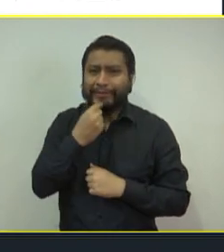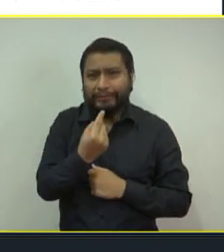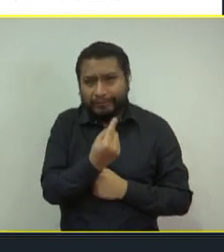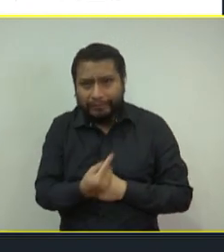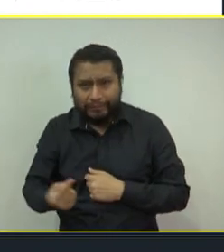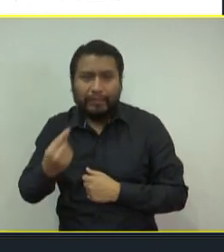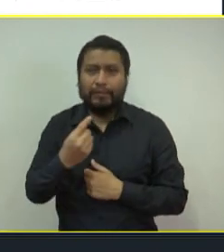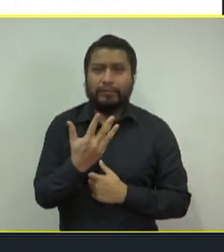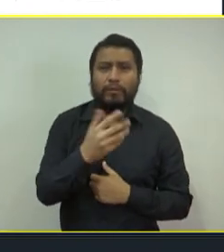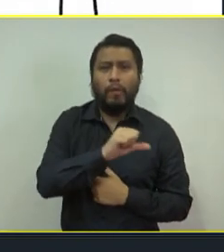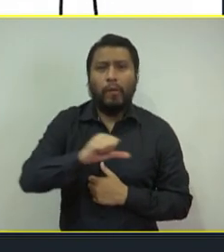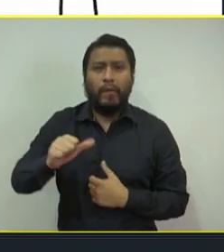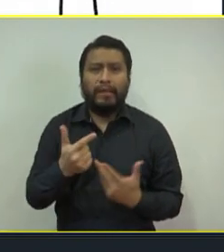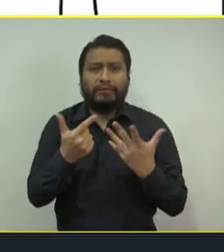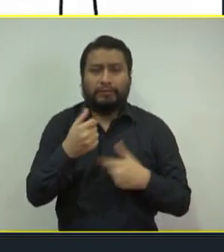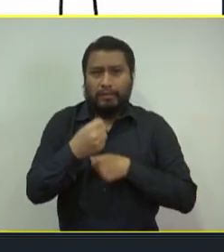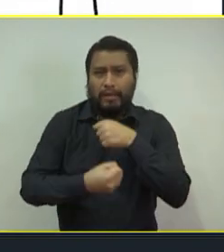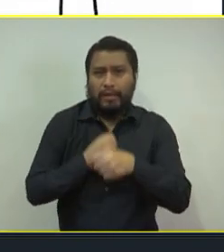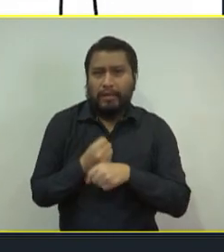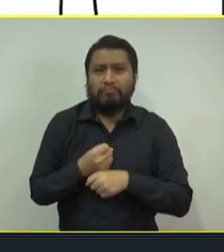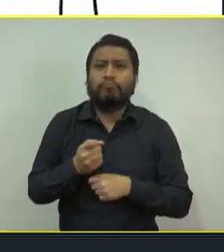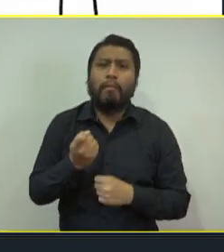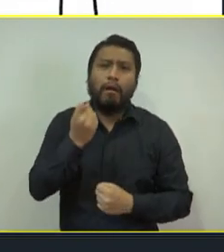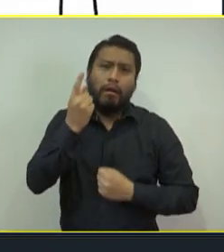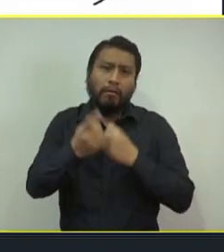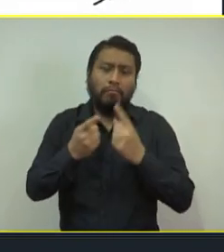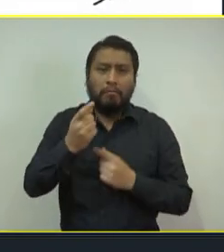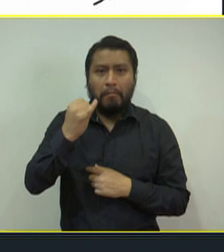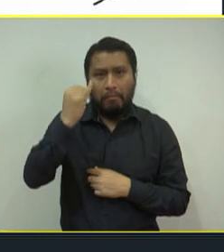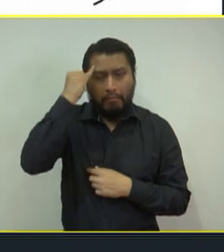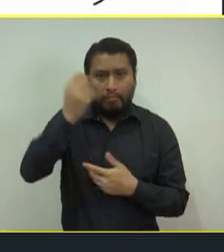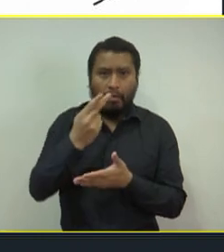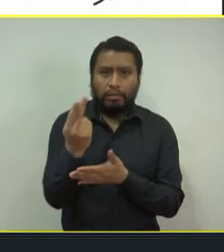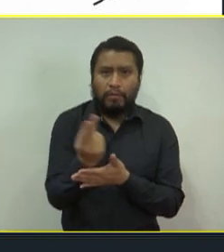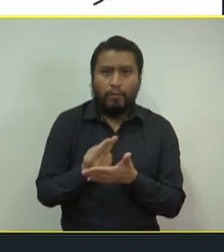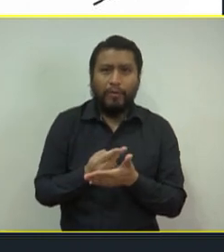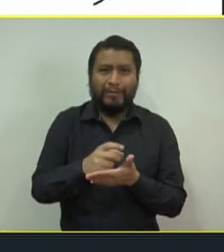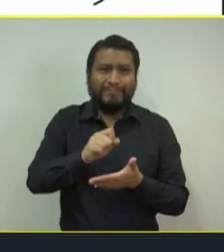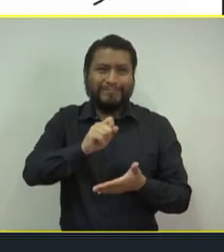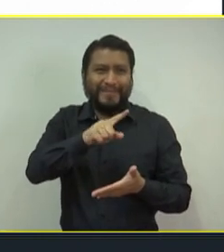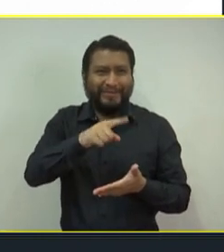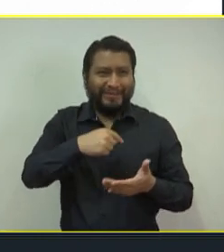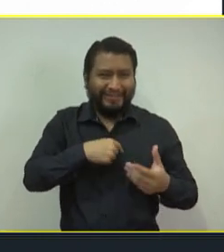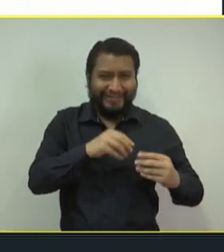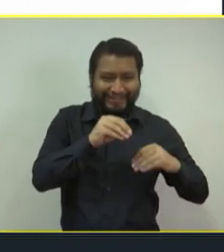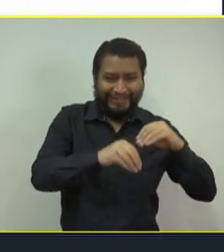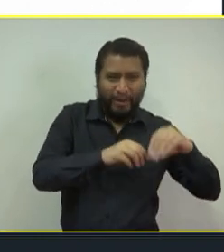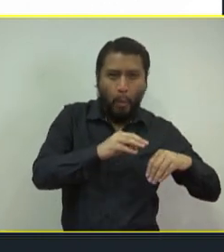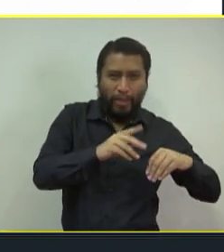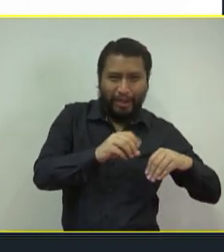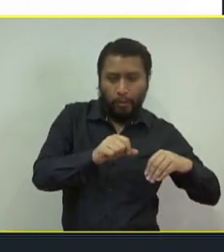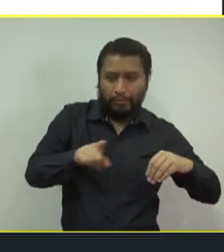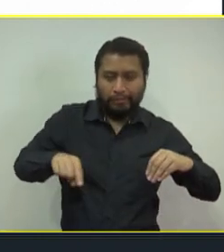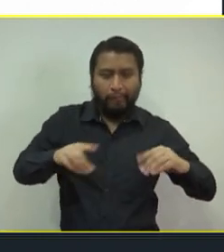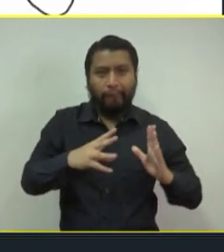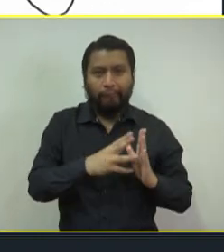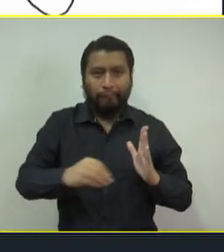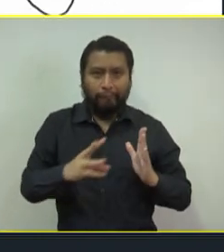años, en los que hicieron unos dibujos de acuerdo a los microorganismos de nuestros modelos y otros objetos